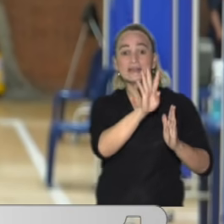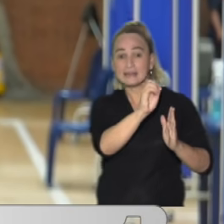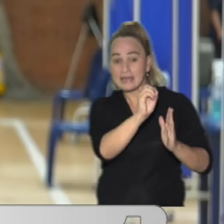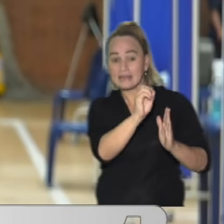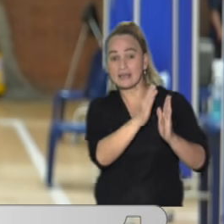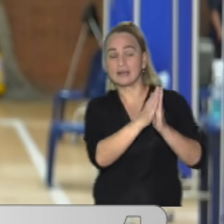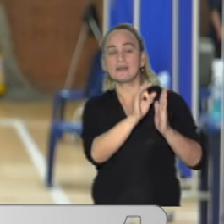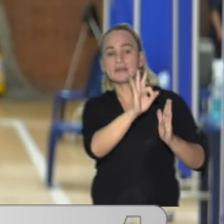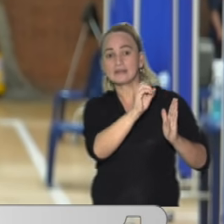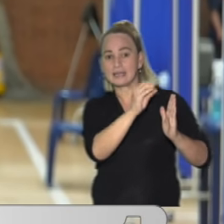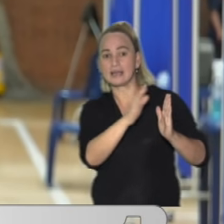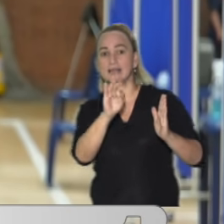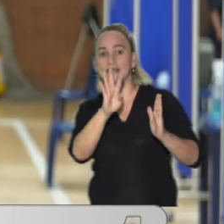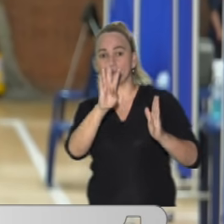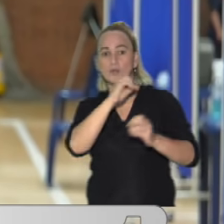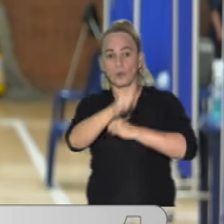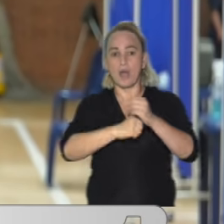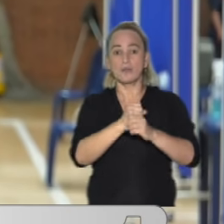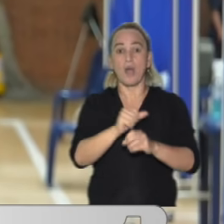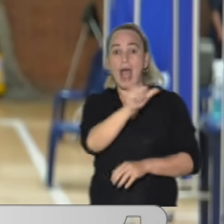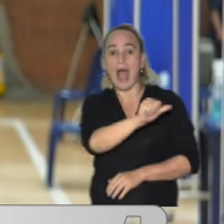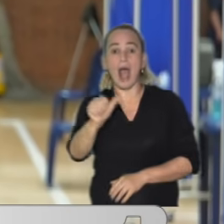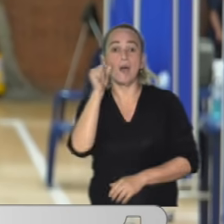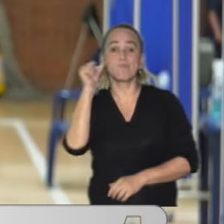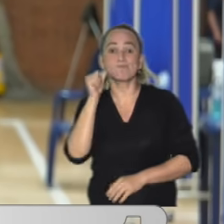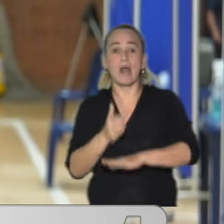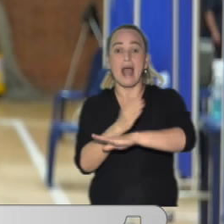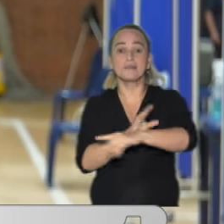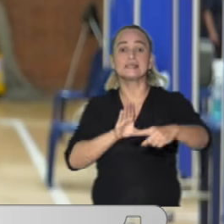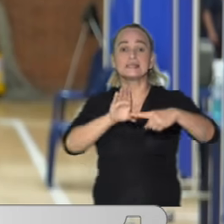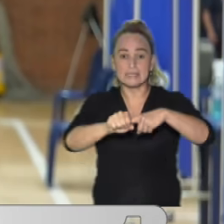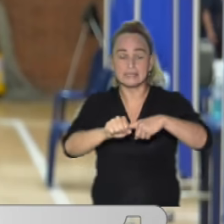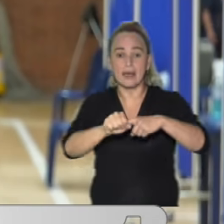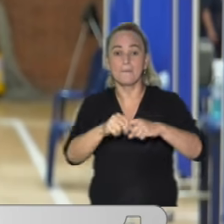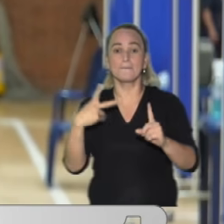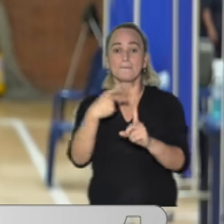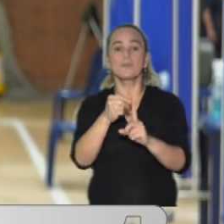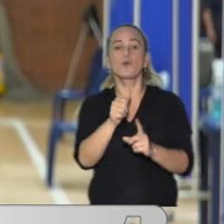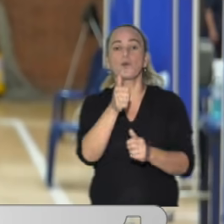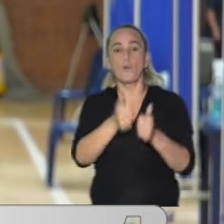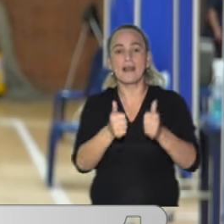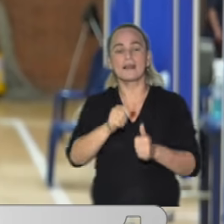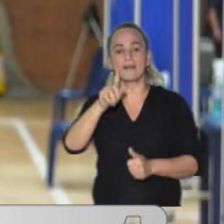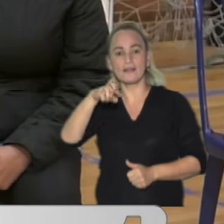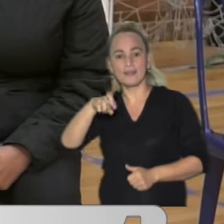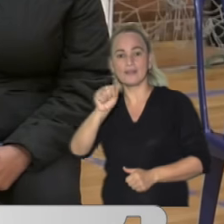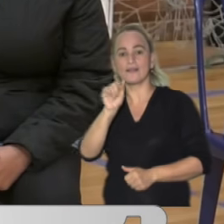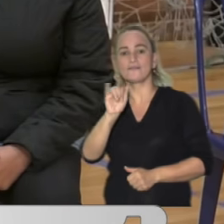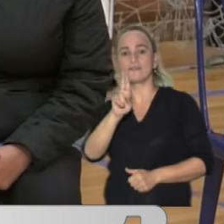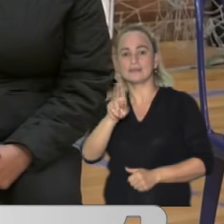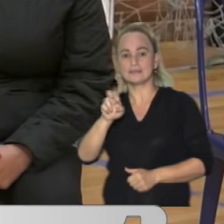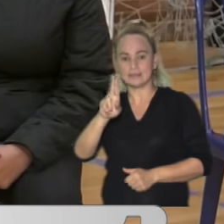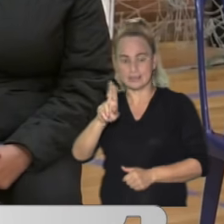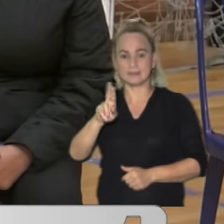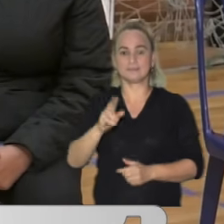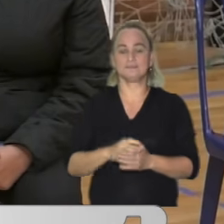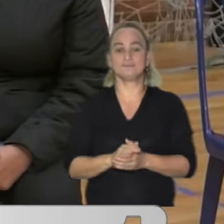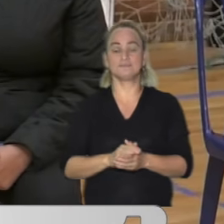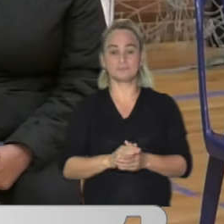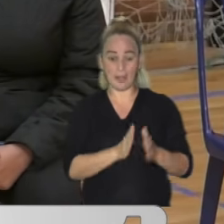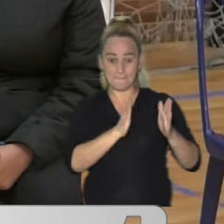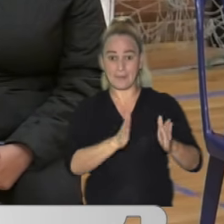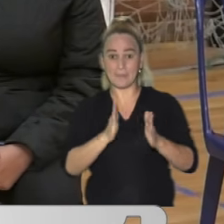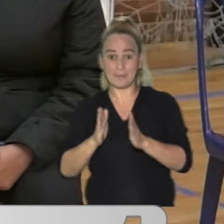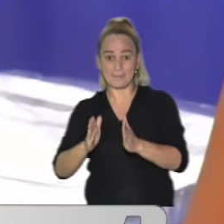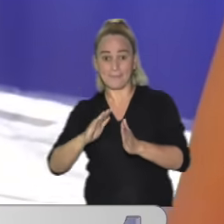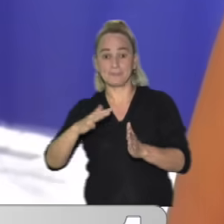las mujeres embarazadas se realizará solo con agendamiento y se les aplicará el biológico de Pfizer. Un nuevo quinquenio fue